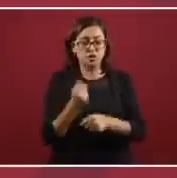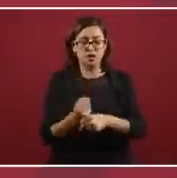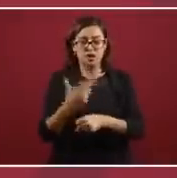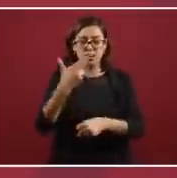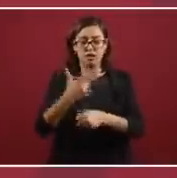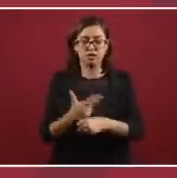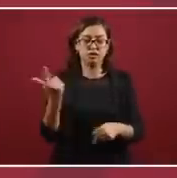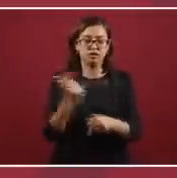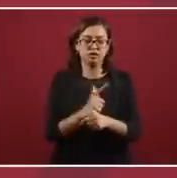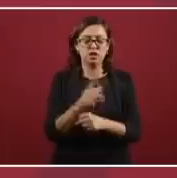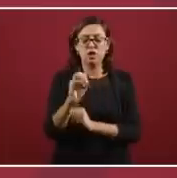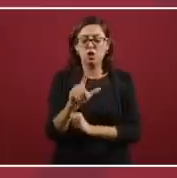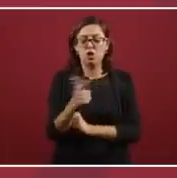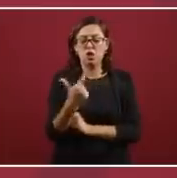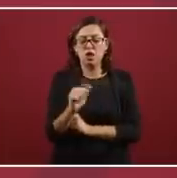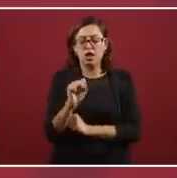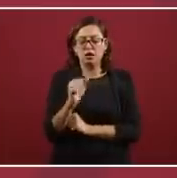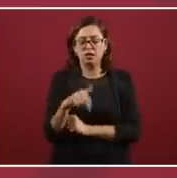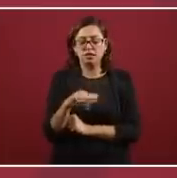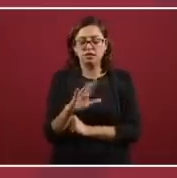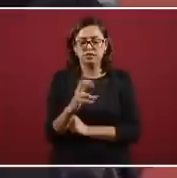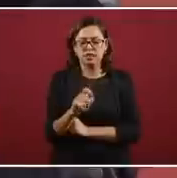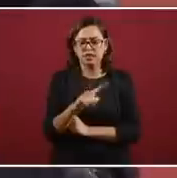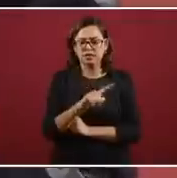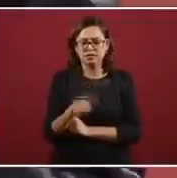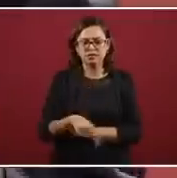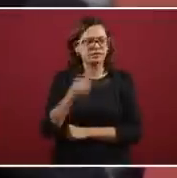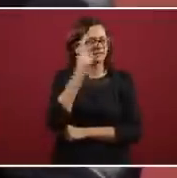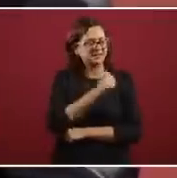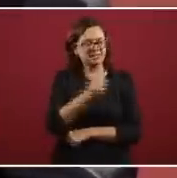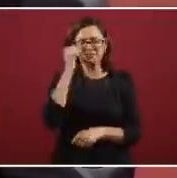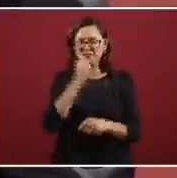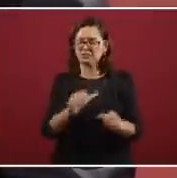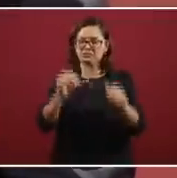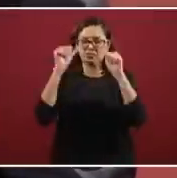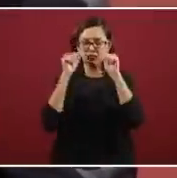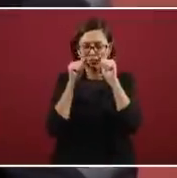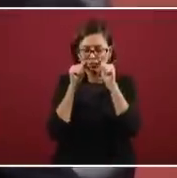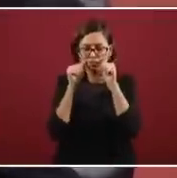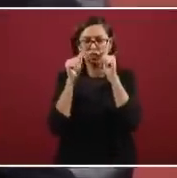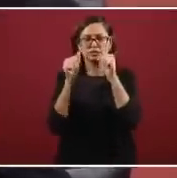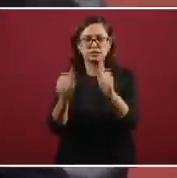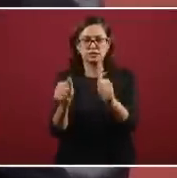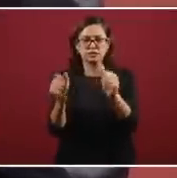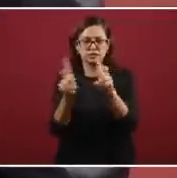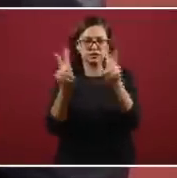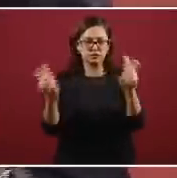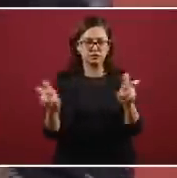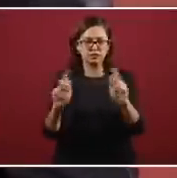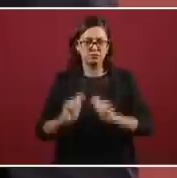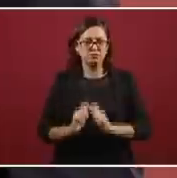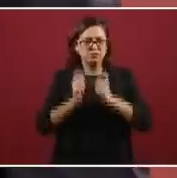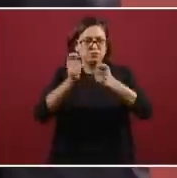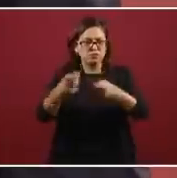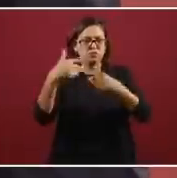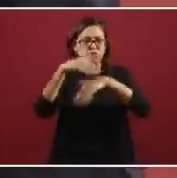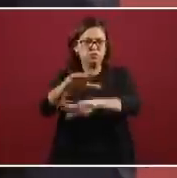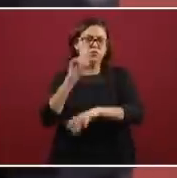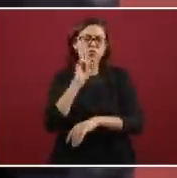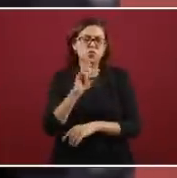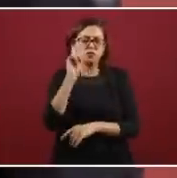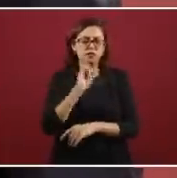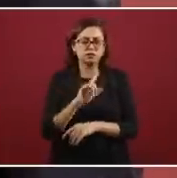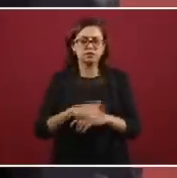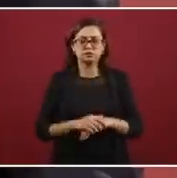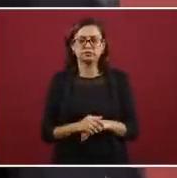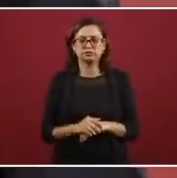la licenciada Olga Sánchez, atiende personalmente este asunto. Además, no solo